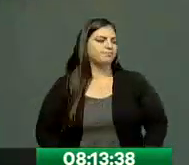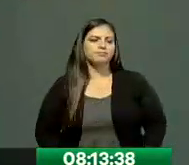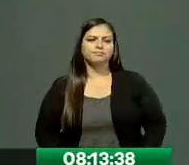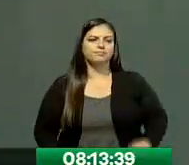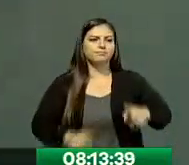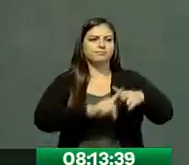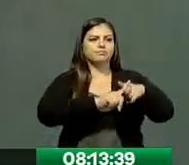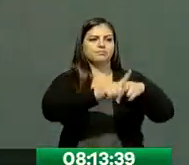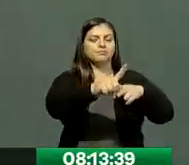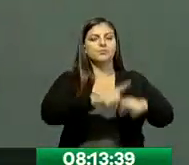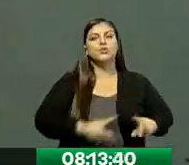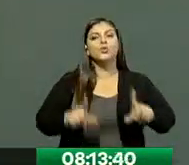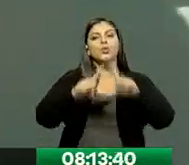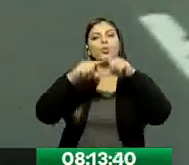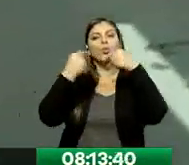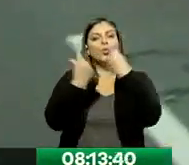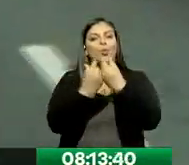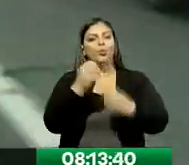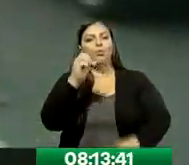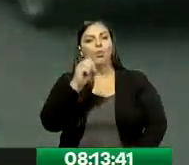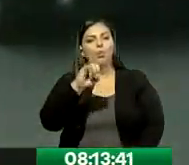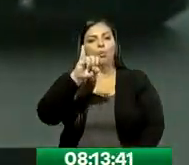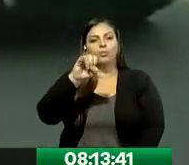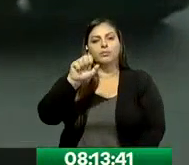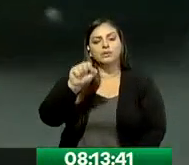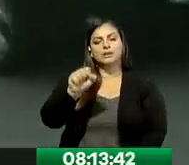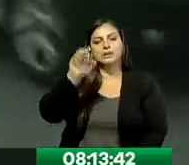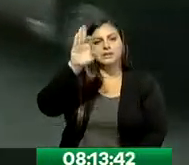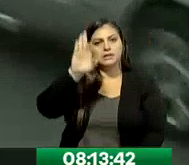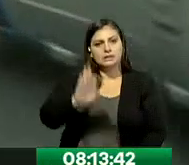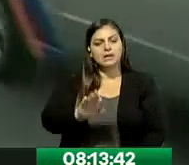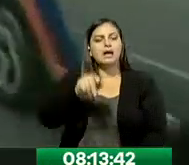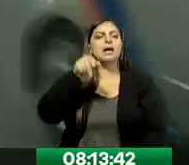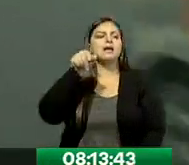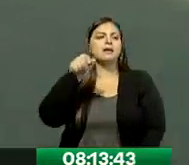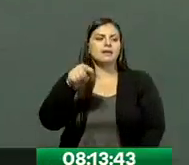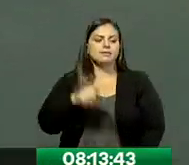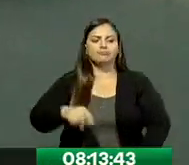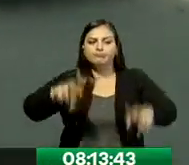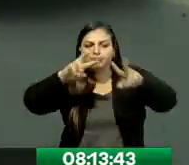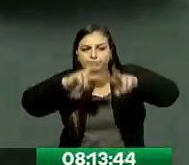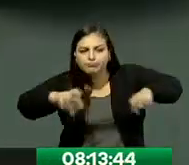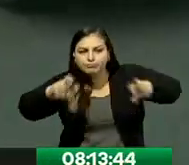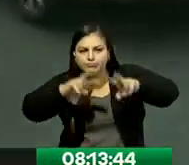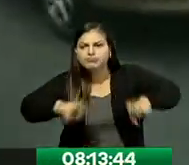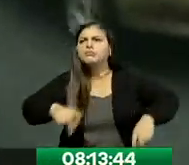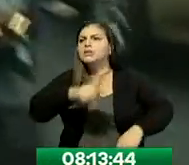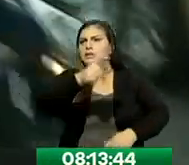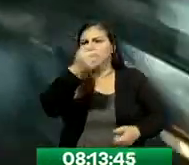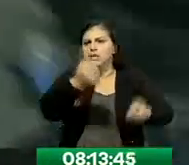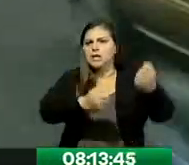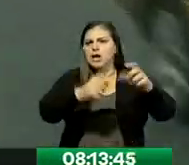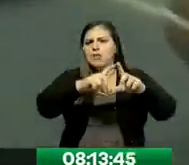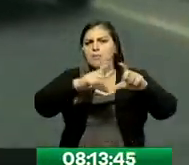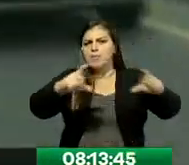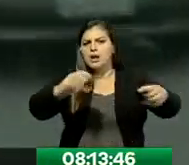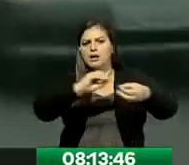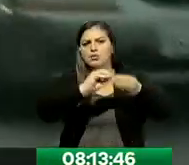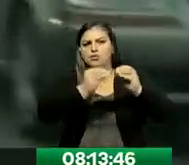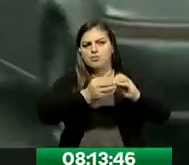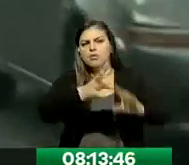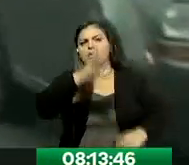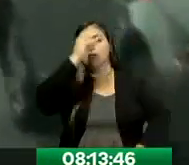hacer el procedimiento respectivo, ¿no? Claro. ¿Recomendaciones a conductores? ¿Hay congestionamiento en este tramo de la vía